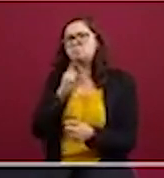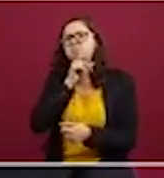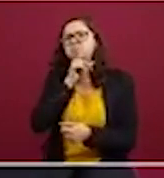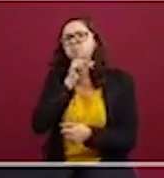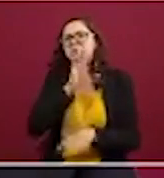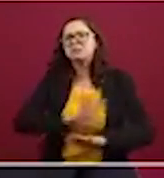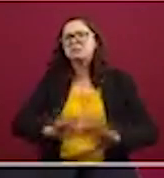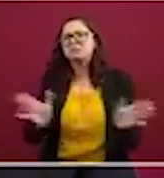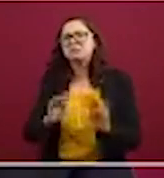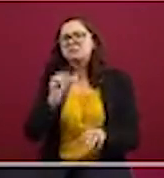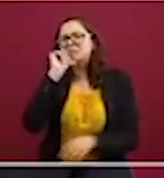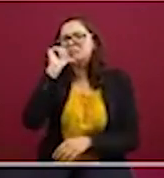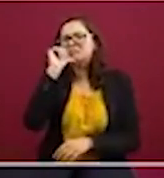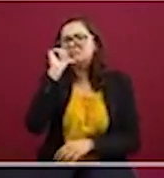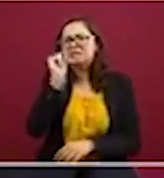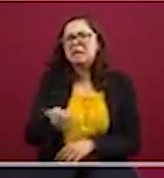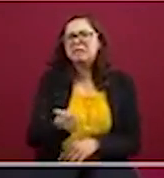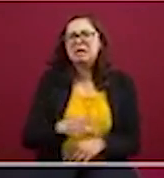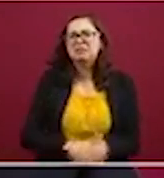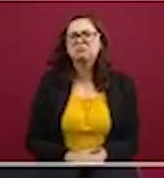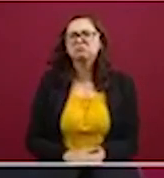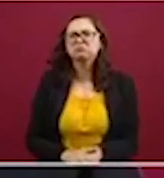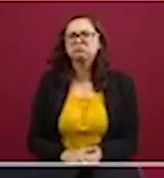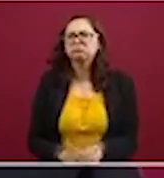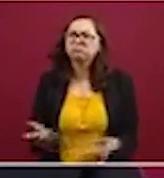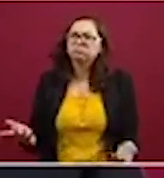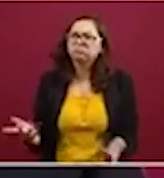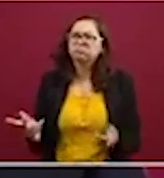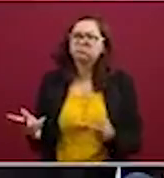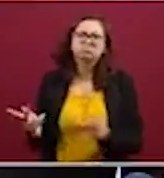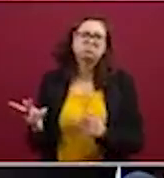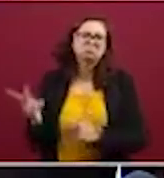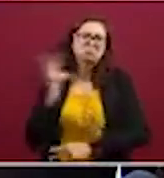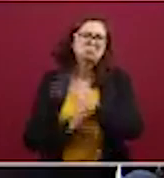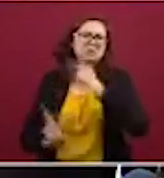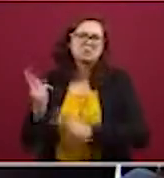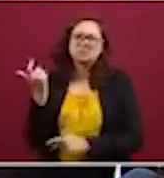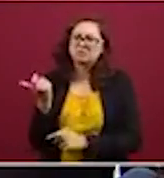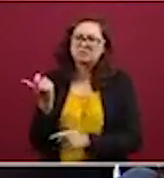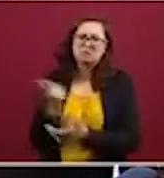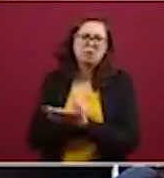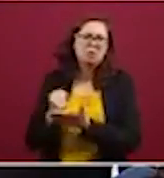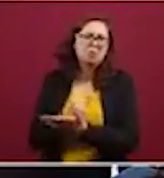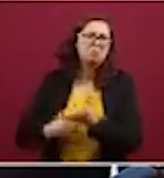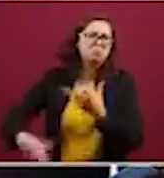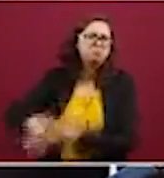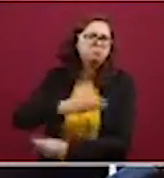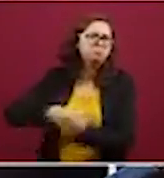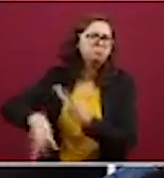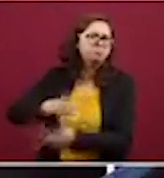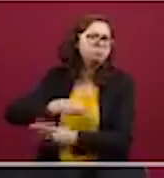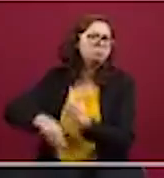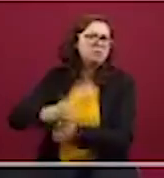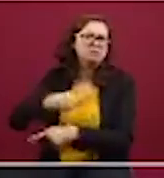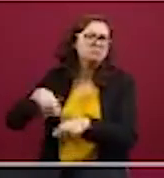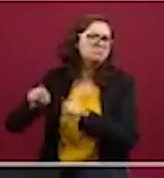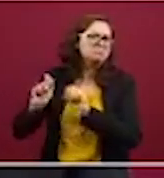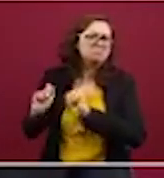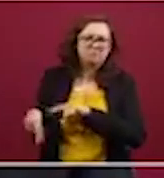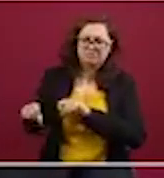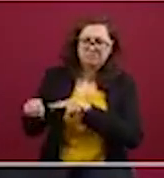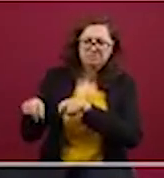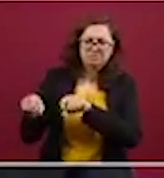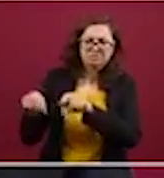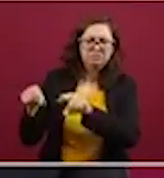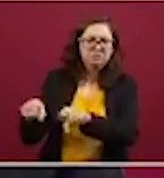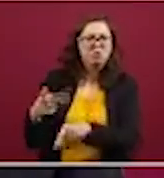una de una de una línea de crédito revolvente enorme una cantidad enorme de dinero que le va a permitir a